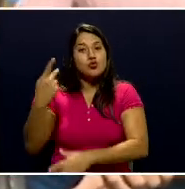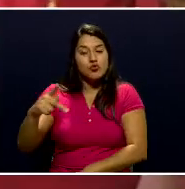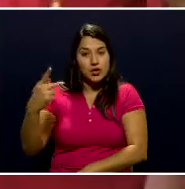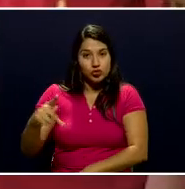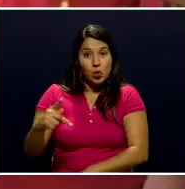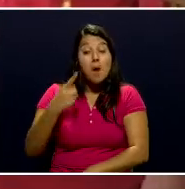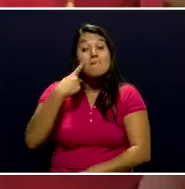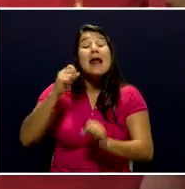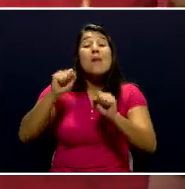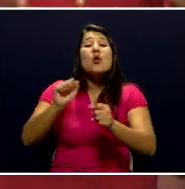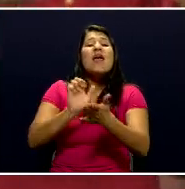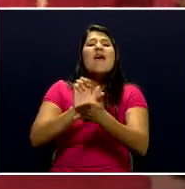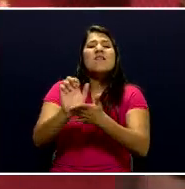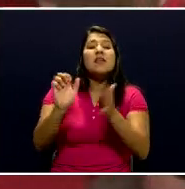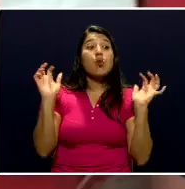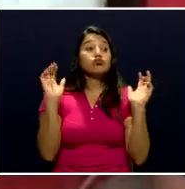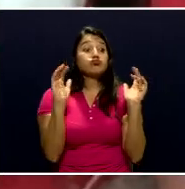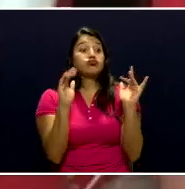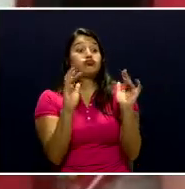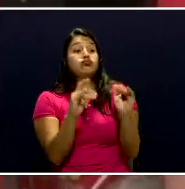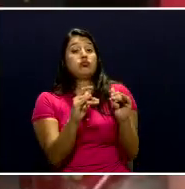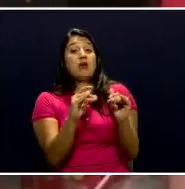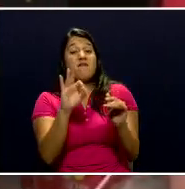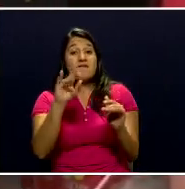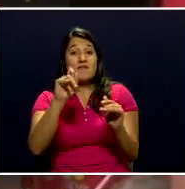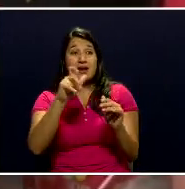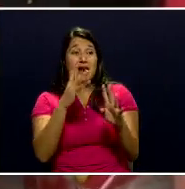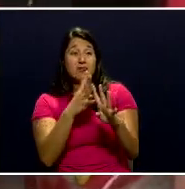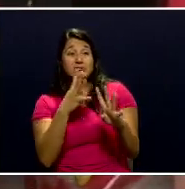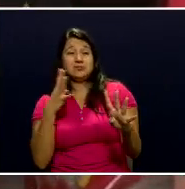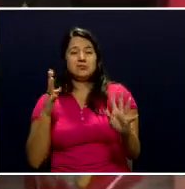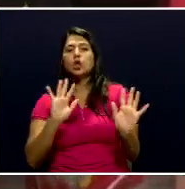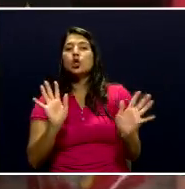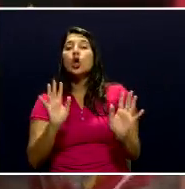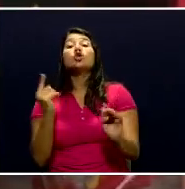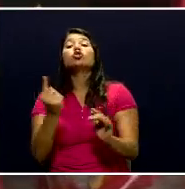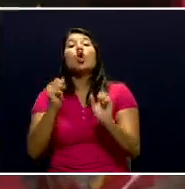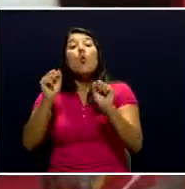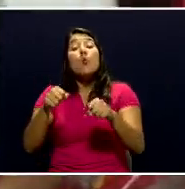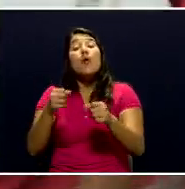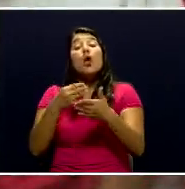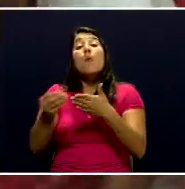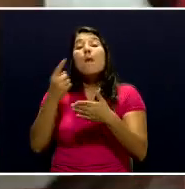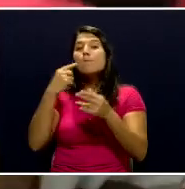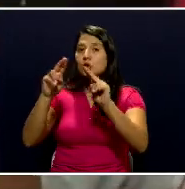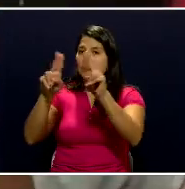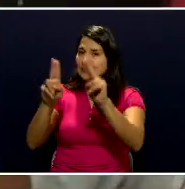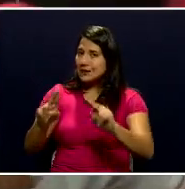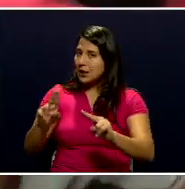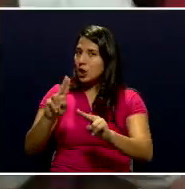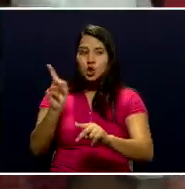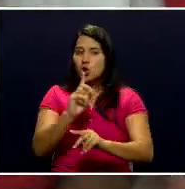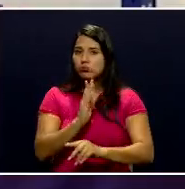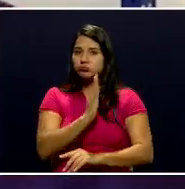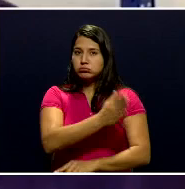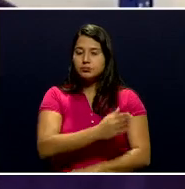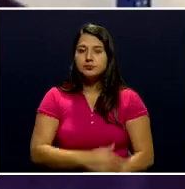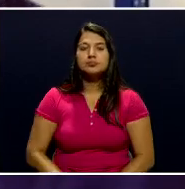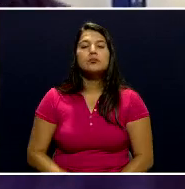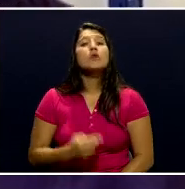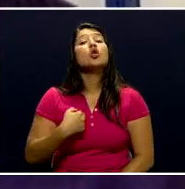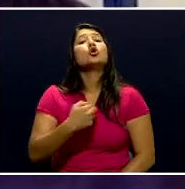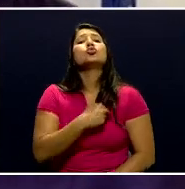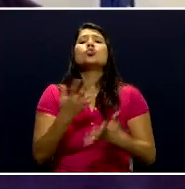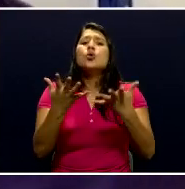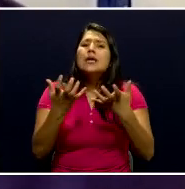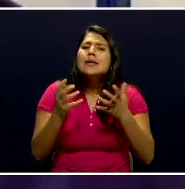que para evitar aglomeraciones dicho producto únicamente se podrá adquirir en línea, es decir, no habrá ventas en sucursales. Queremos hacer